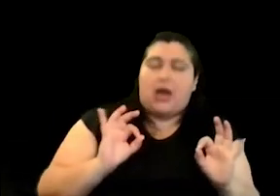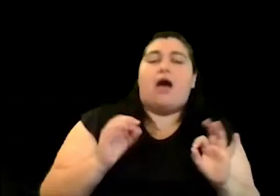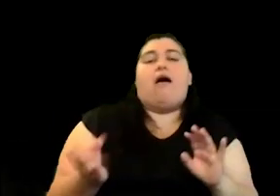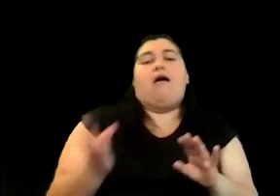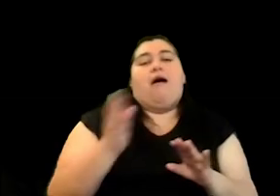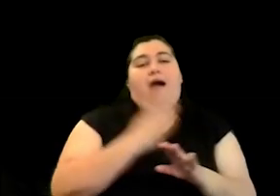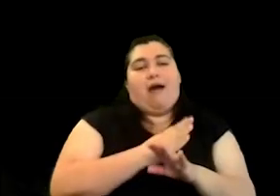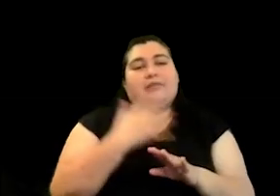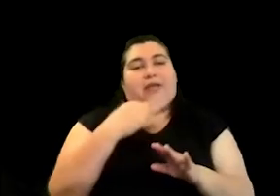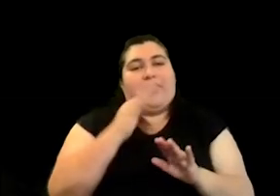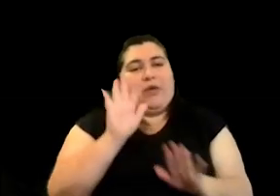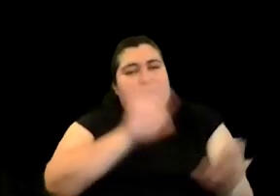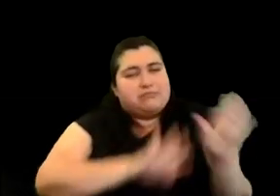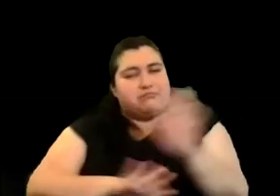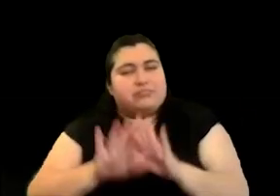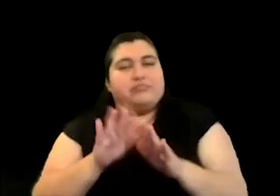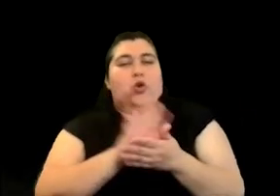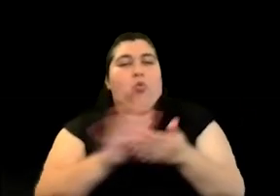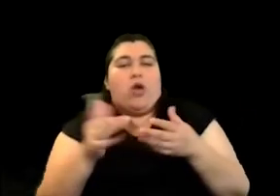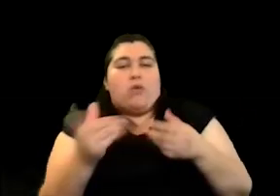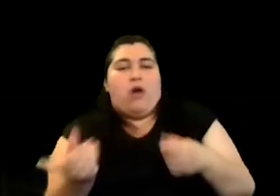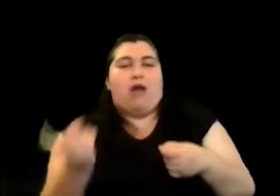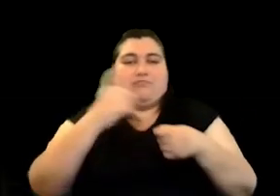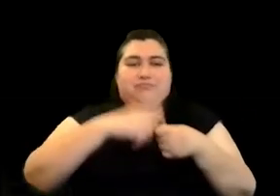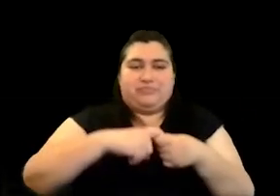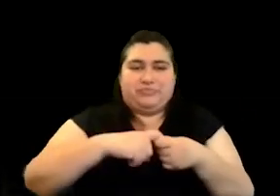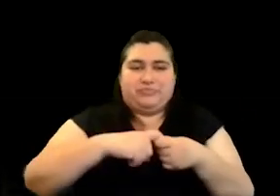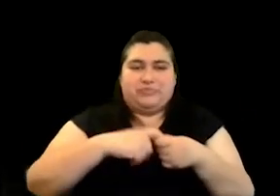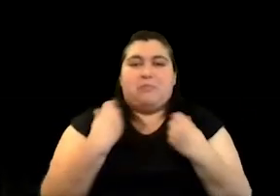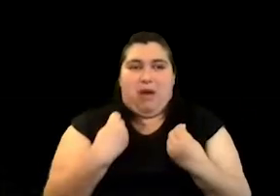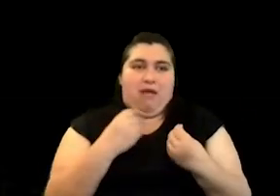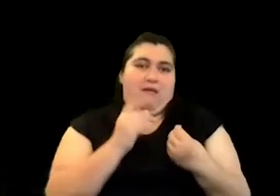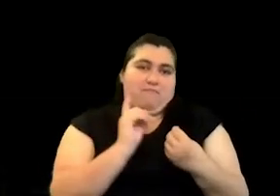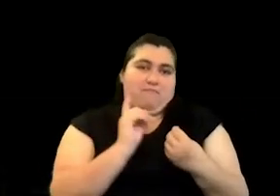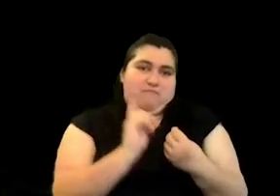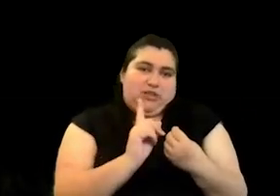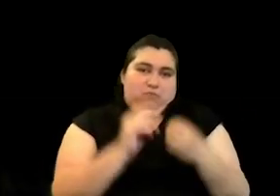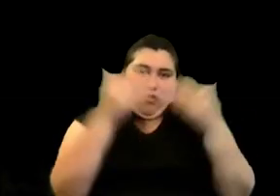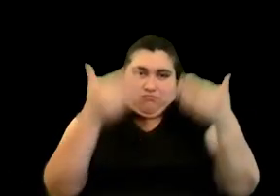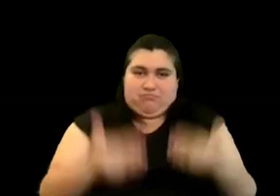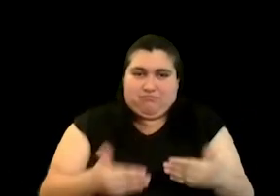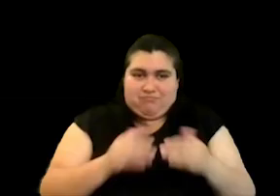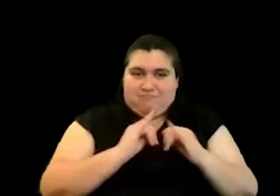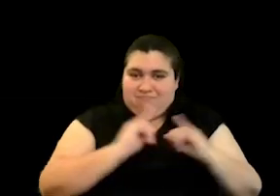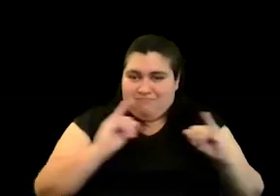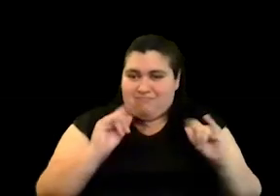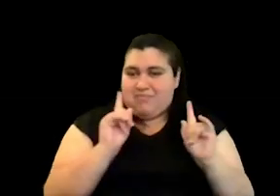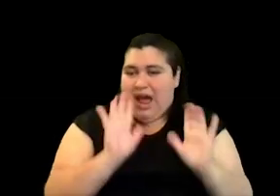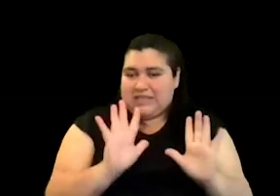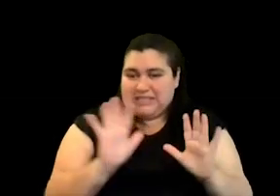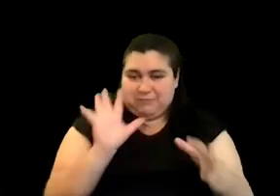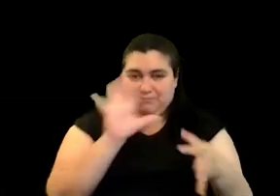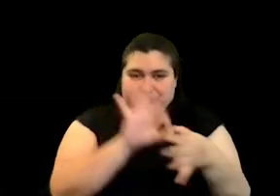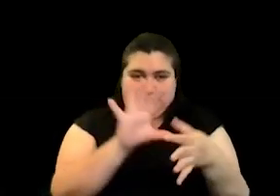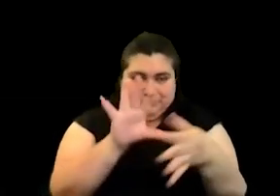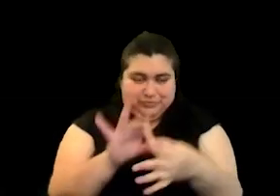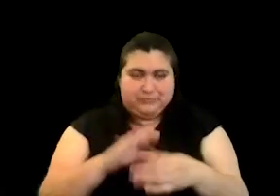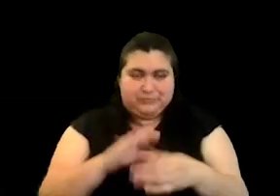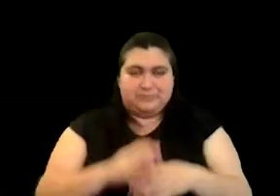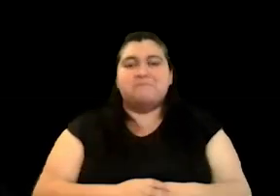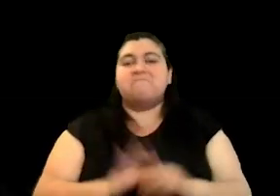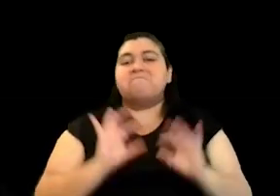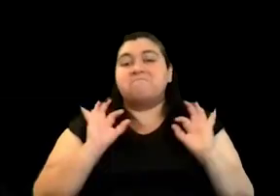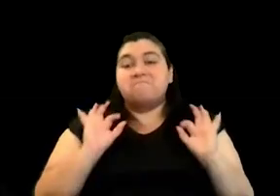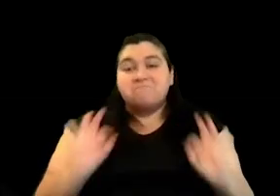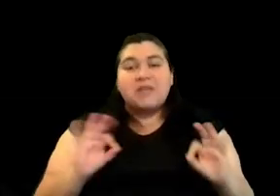la nueva adhesión a través de los canales habilitados. Y hasta aquí las novedades más